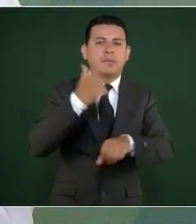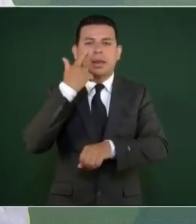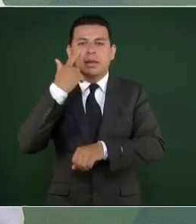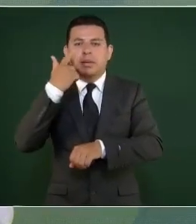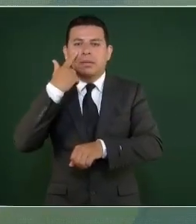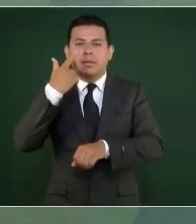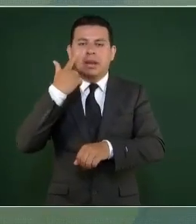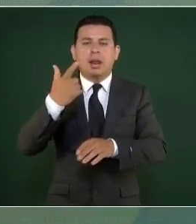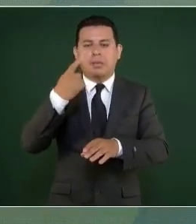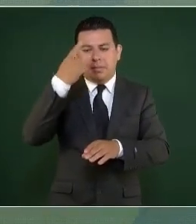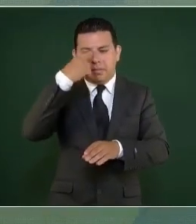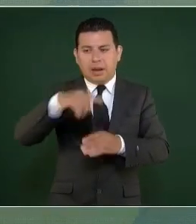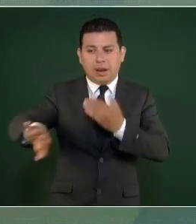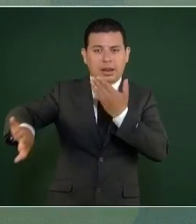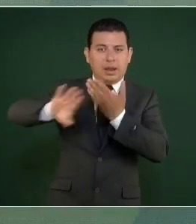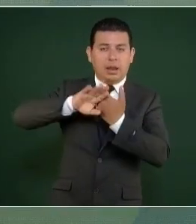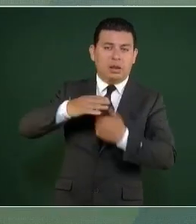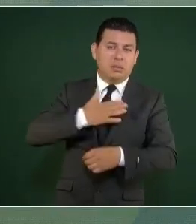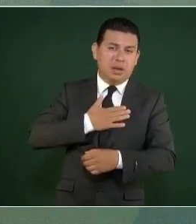en contra mía,